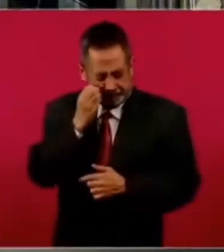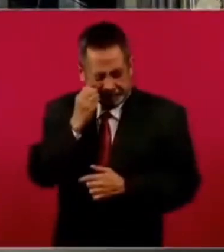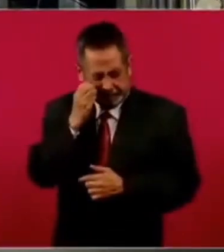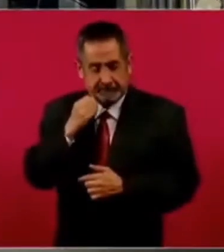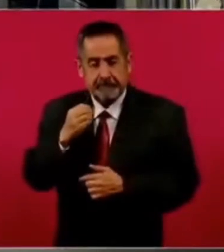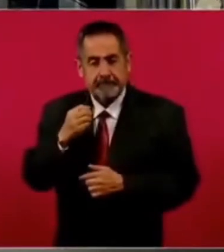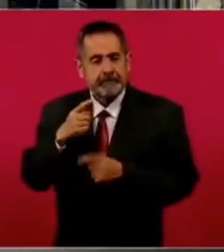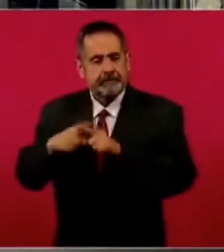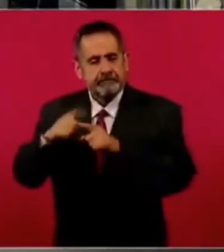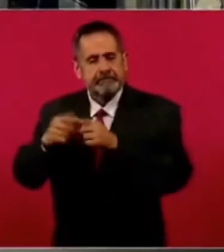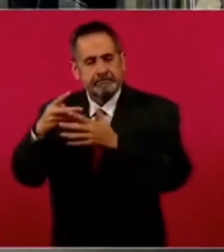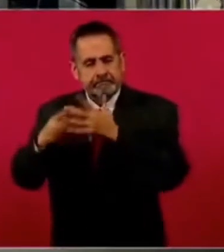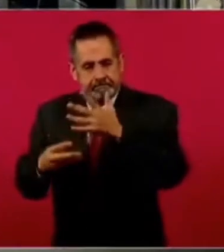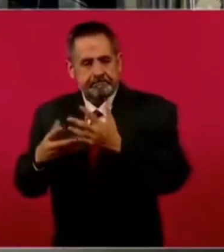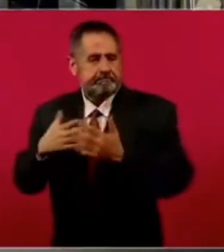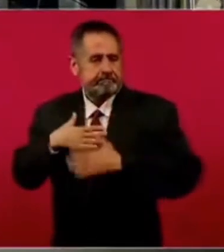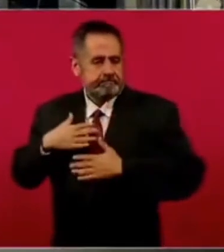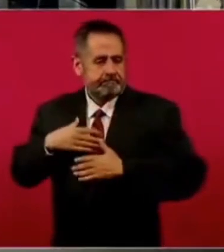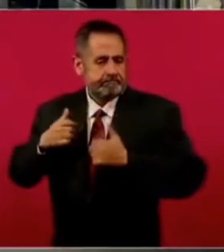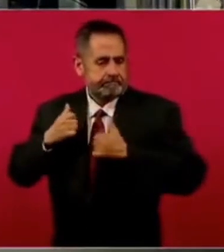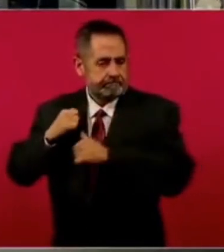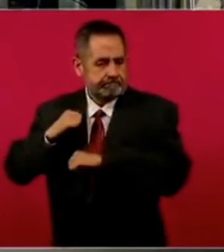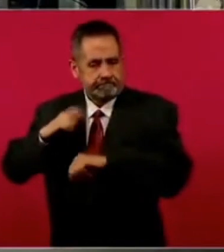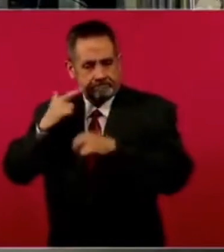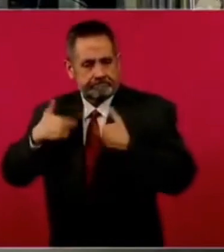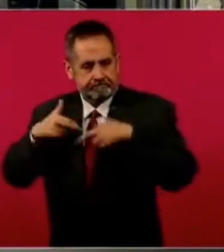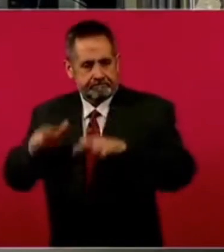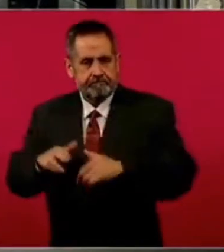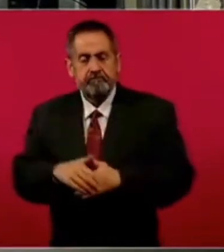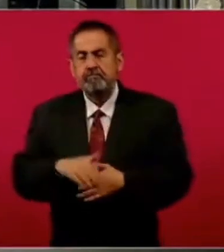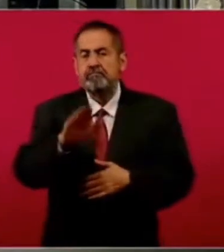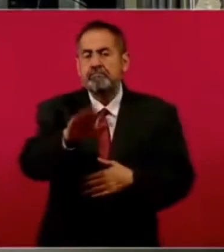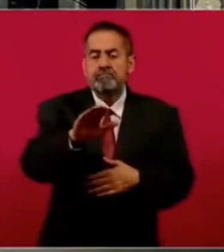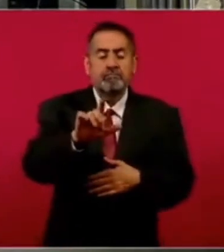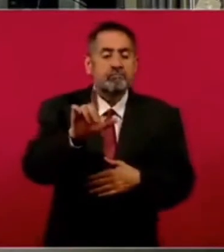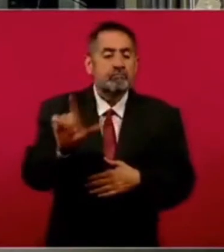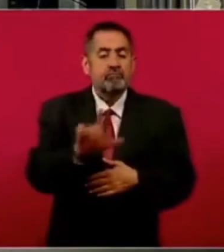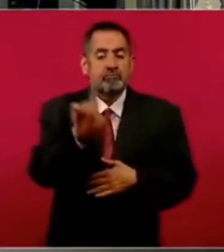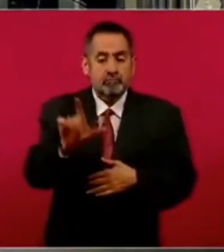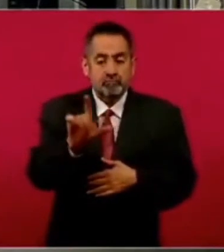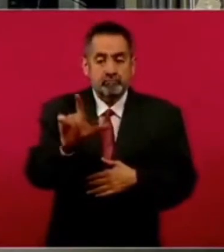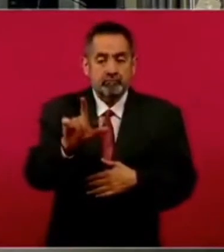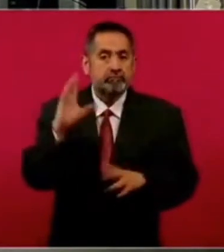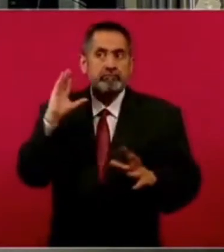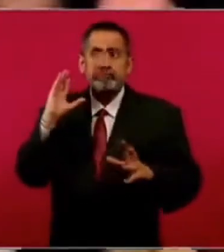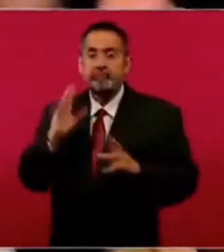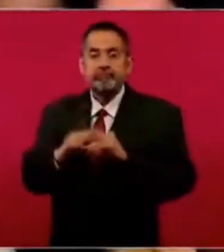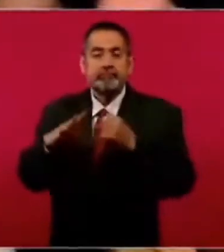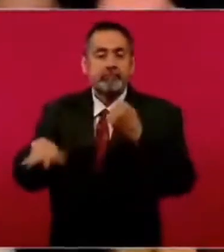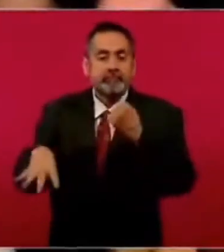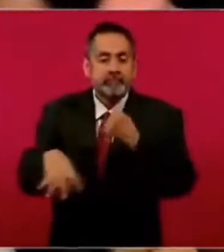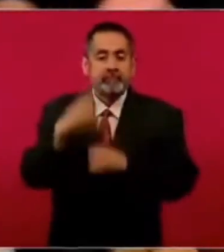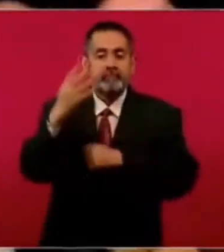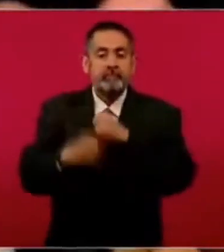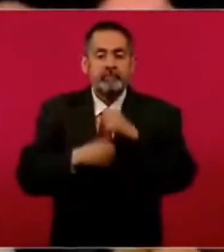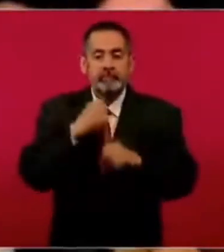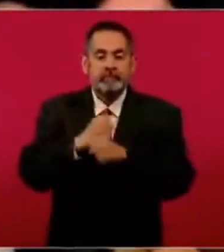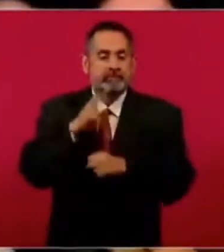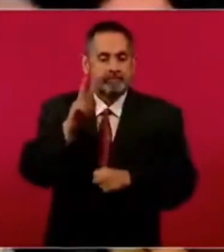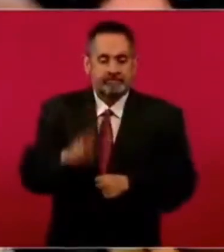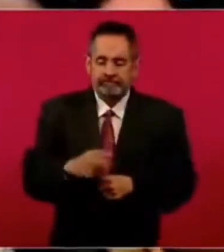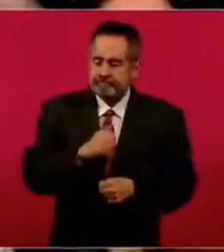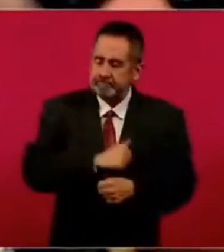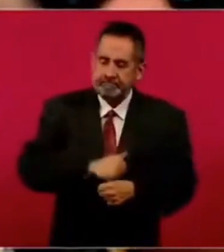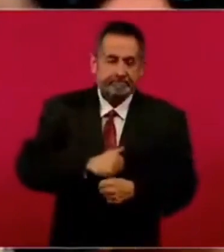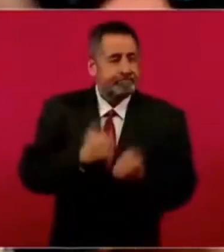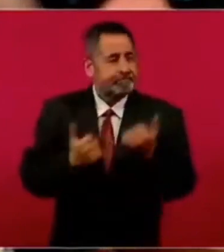pudiera comentar qué han hecho las autoridades para evitar que esto se repita, qué ha sido una de las exigencias de los papás. Lamentable incendio de la guardería